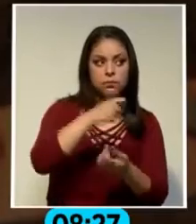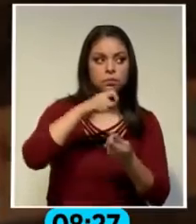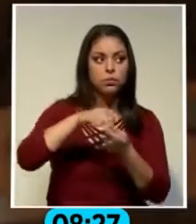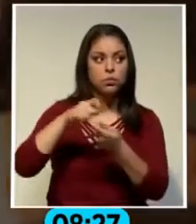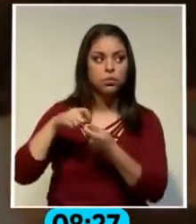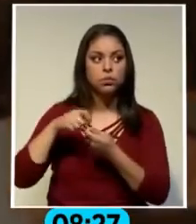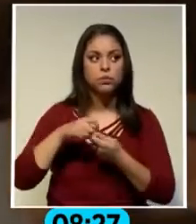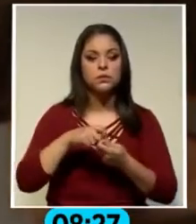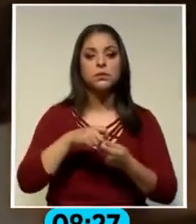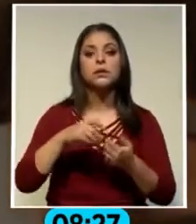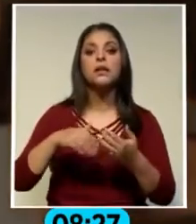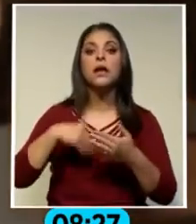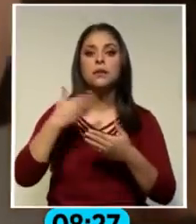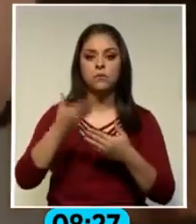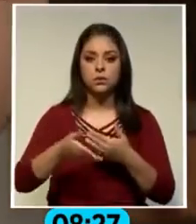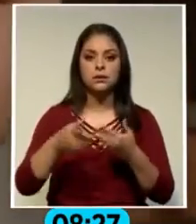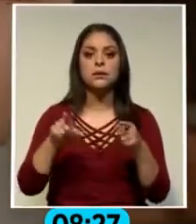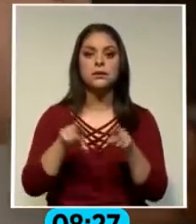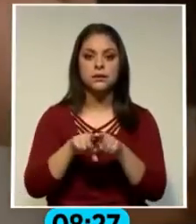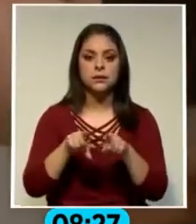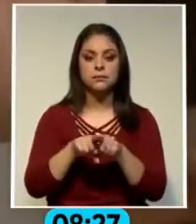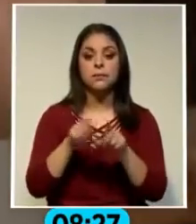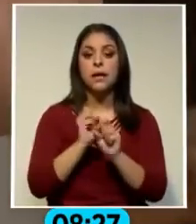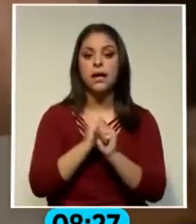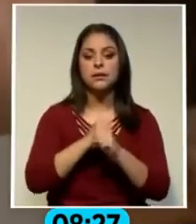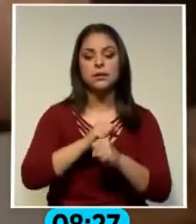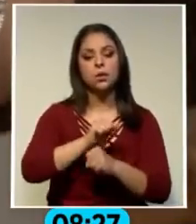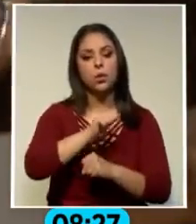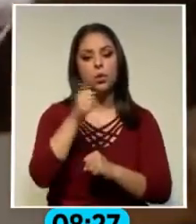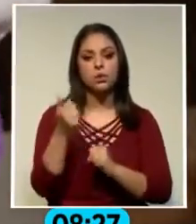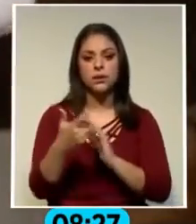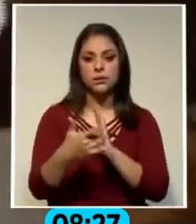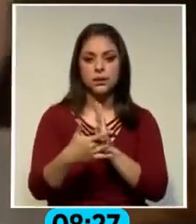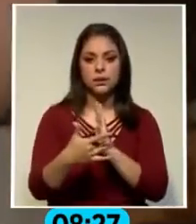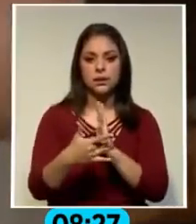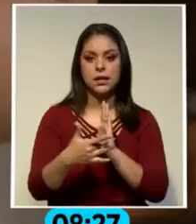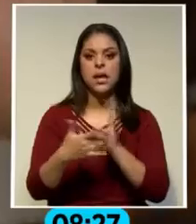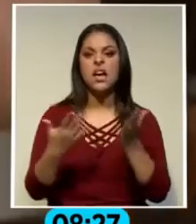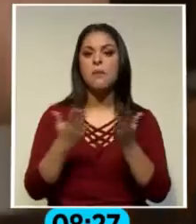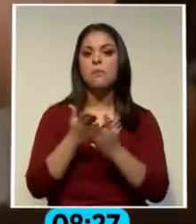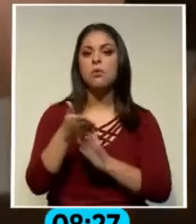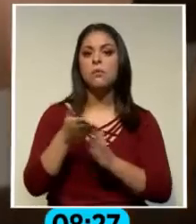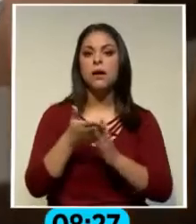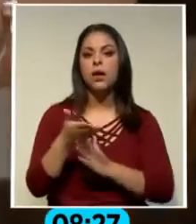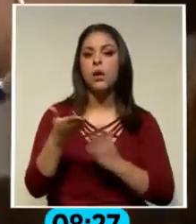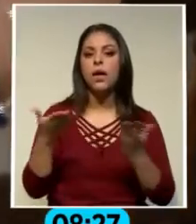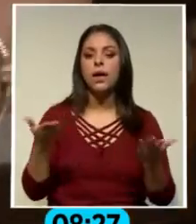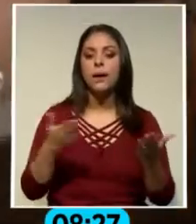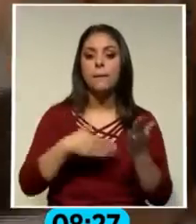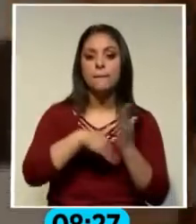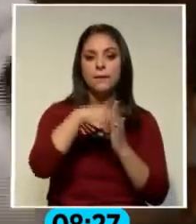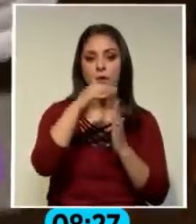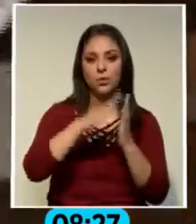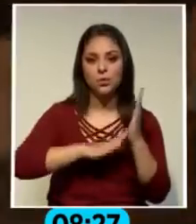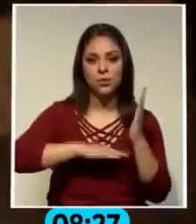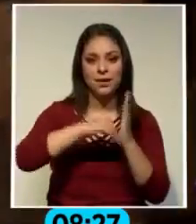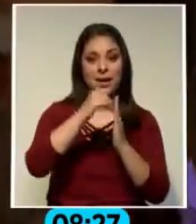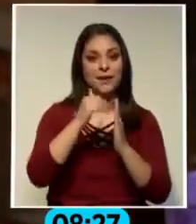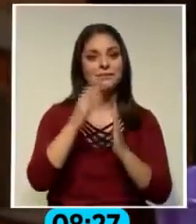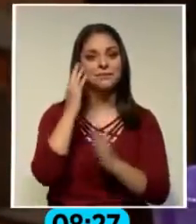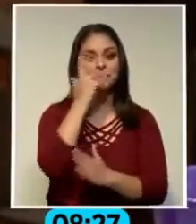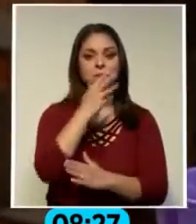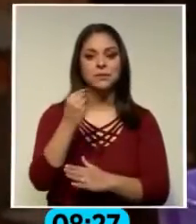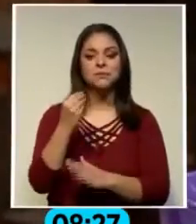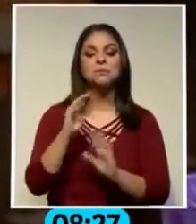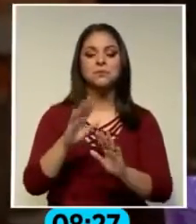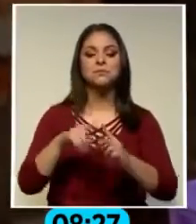Y luego vamos a utilizar otra técnica que es por medio de pintura. ¡Ay! Entonces está muy bonito, niña Gwen. Entonces